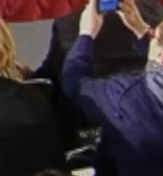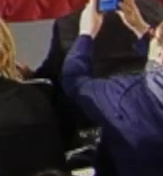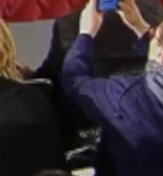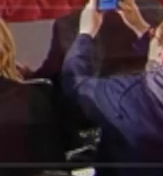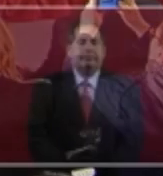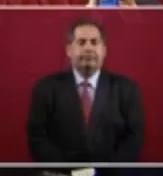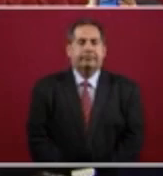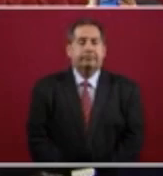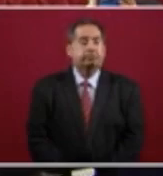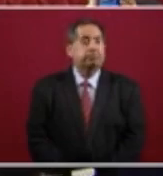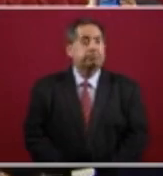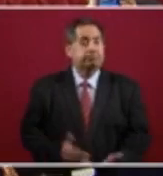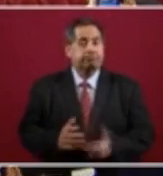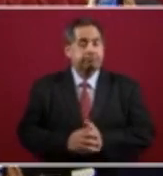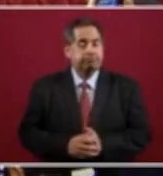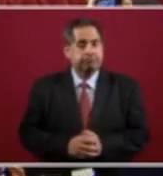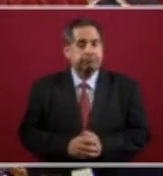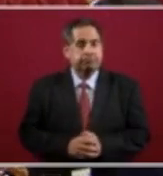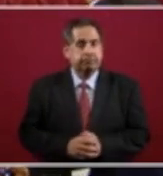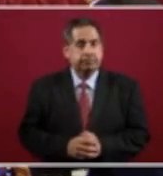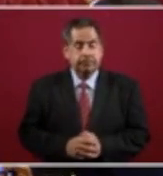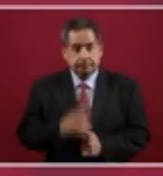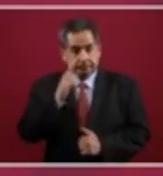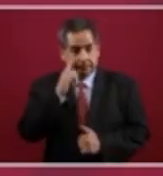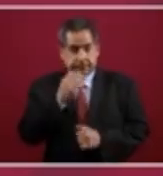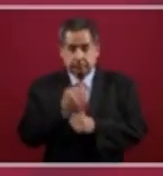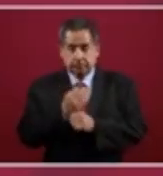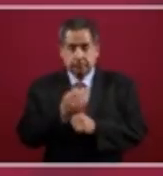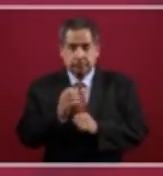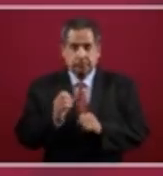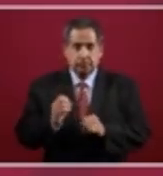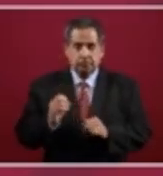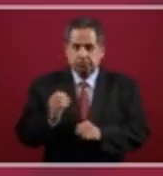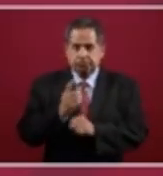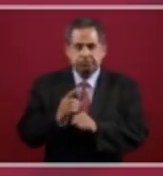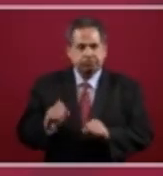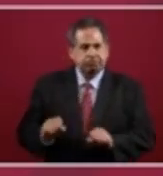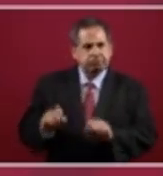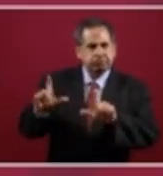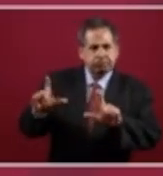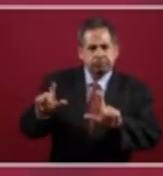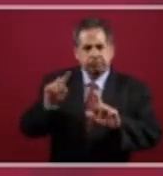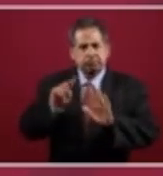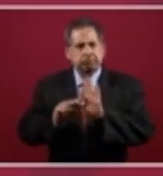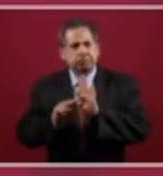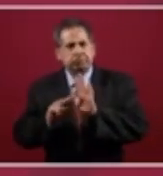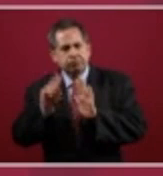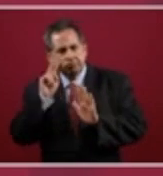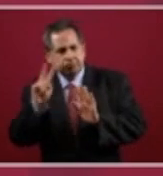una oportunidad para reivindicar